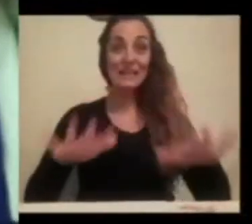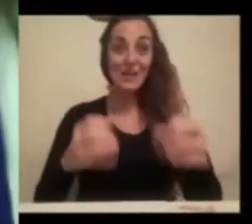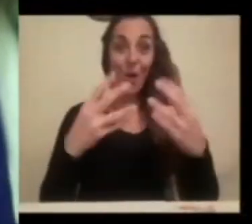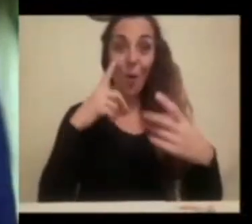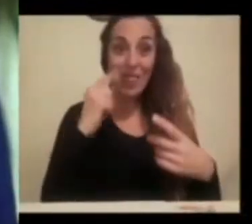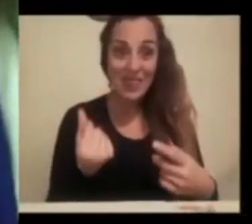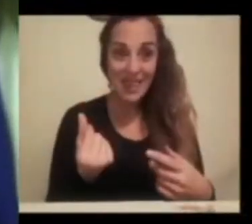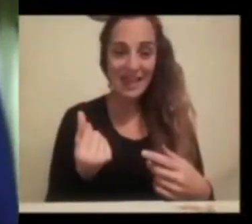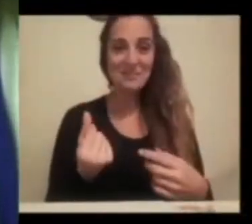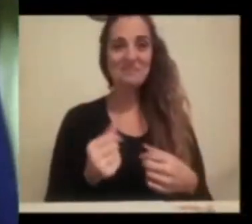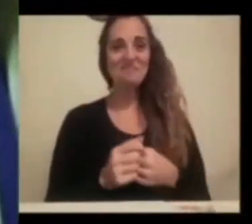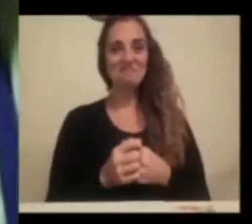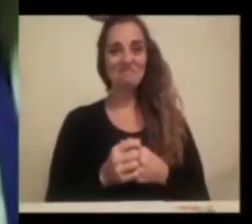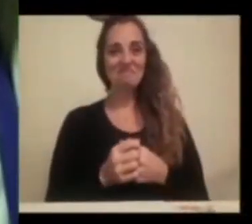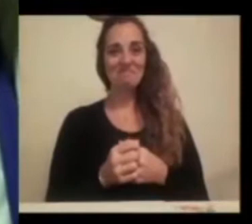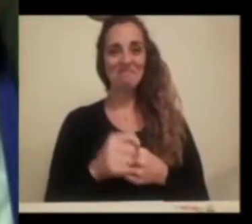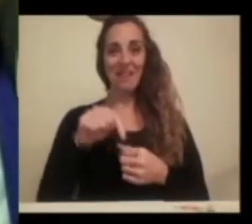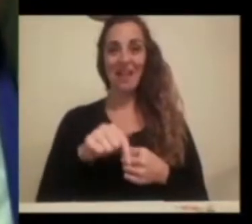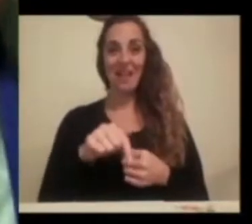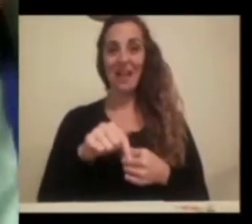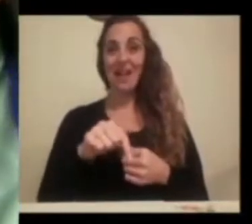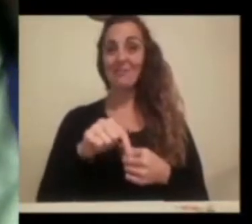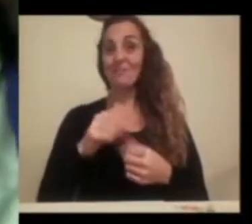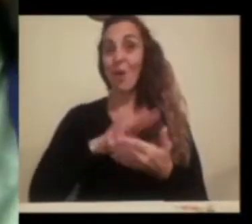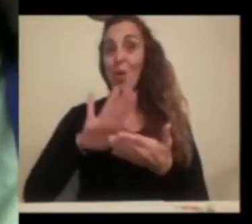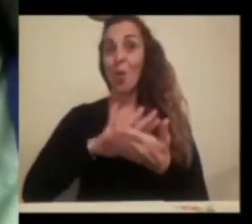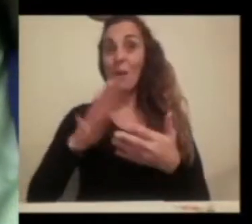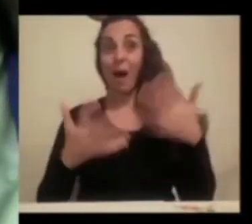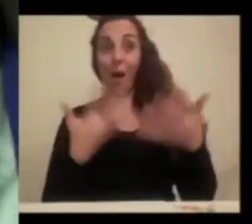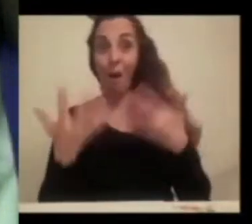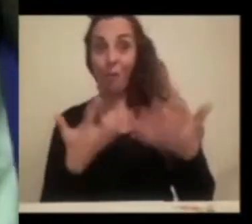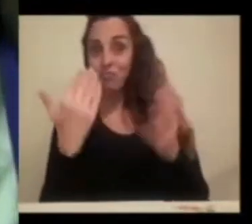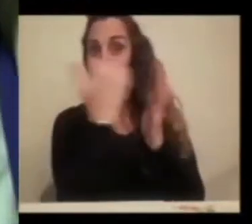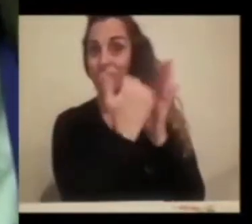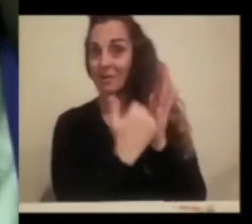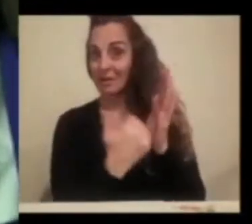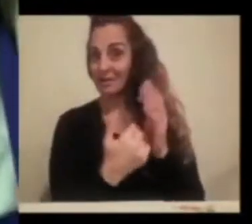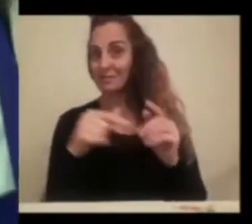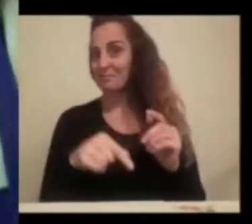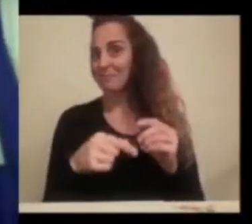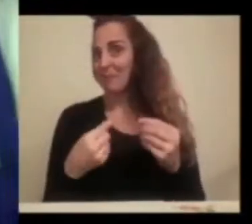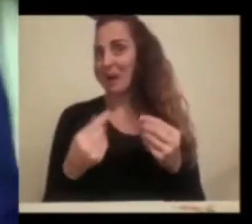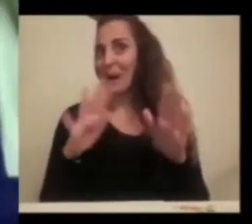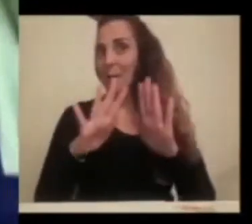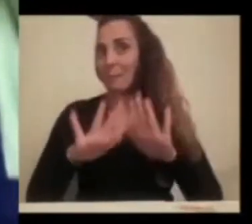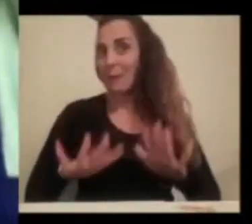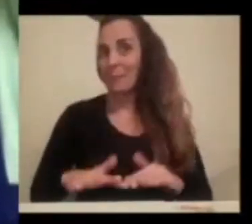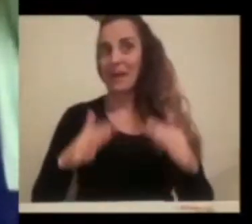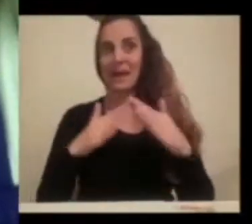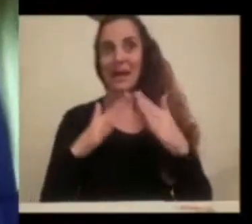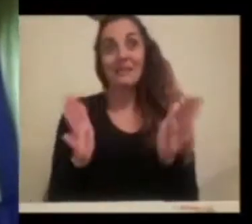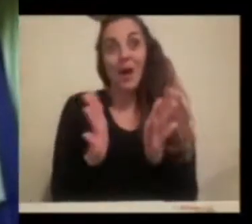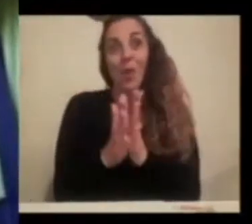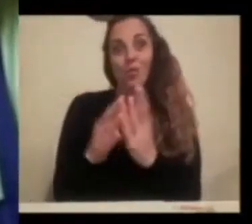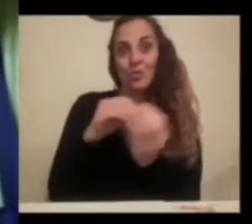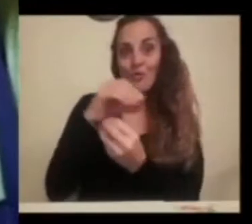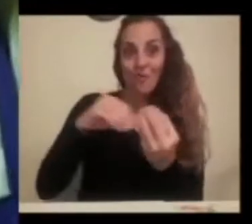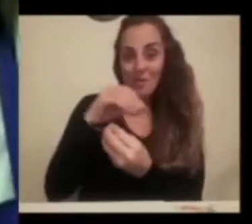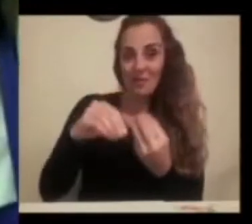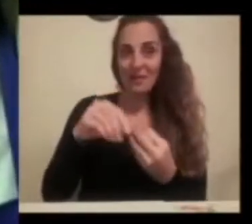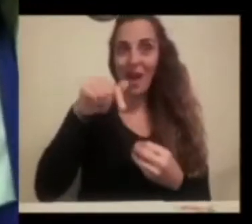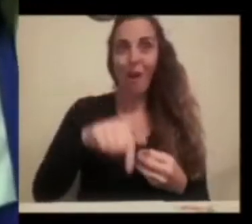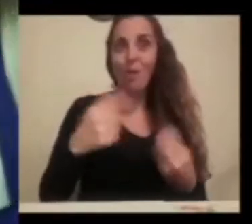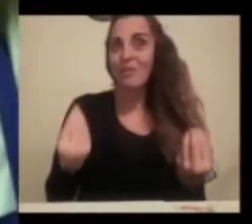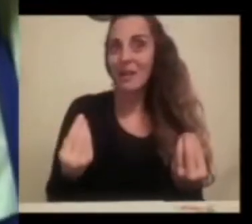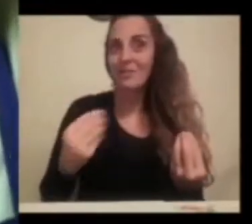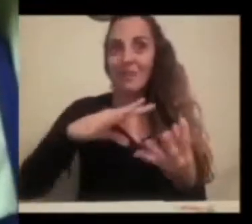Chicos, buen día. Acá vamos a preparar otra receta para que puedan hacer en casa junto con la familia.